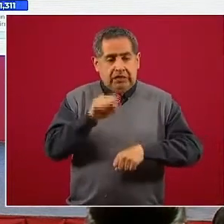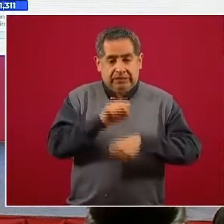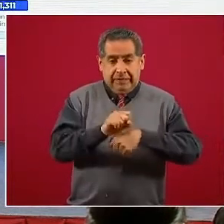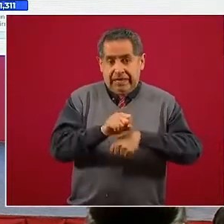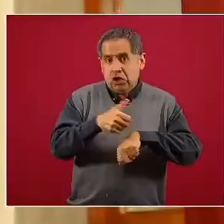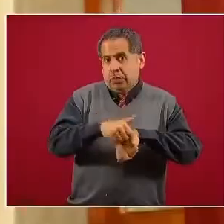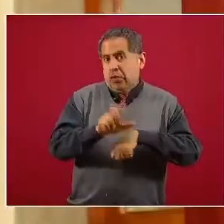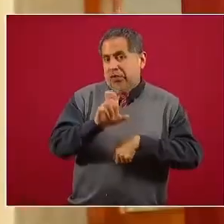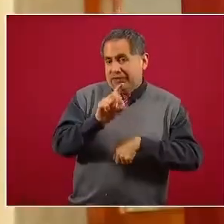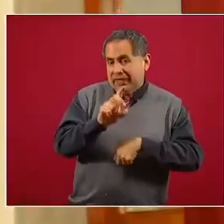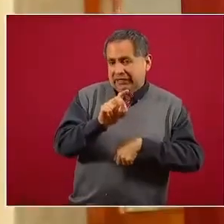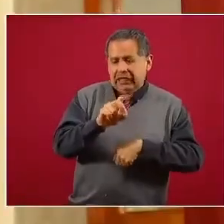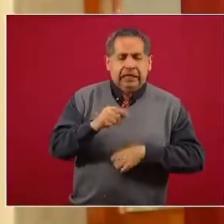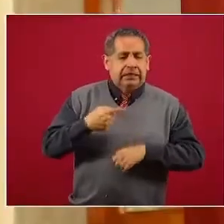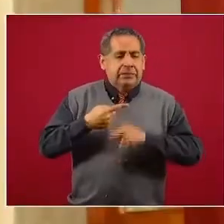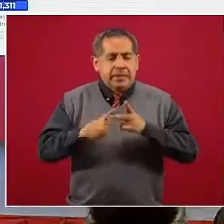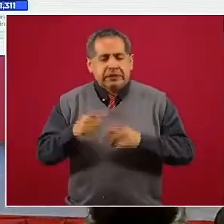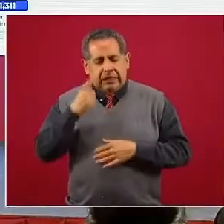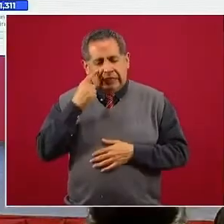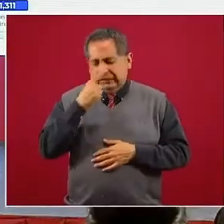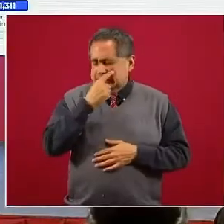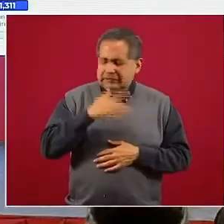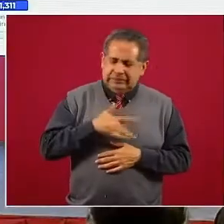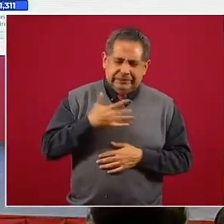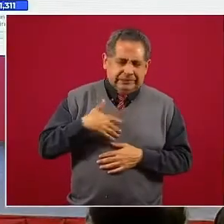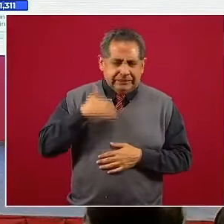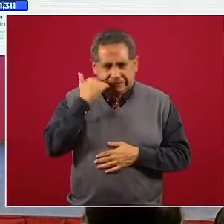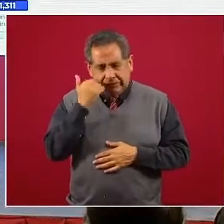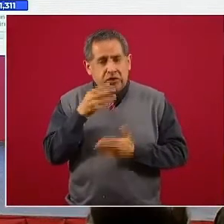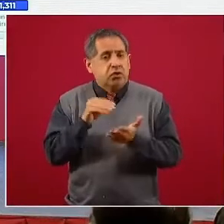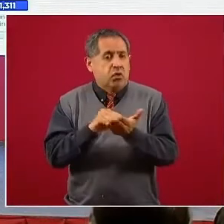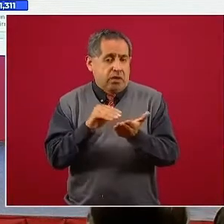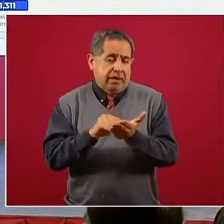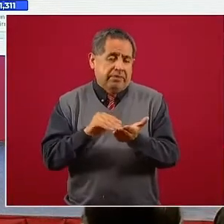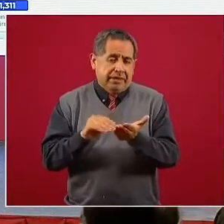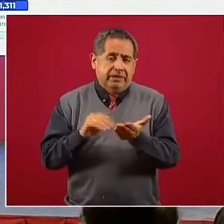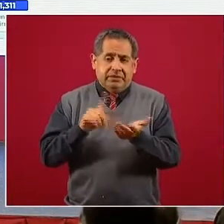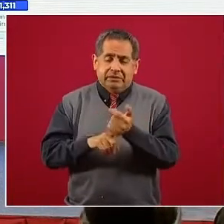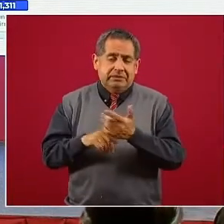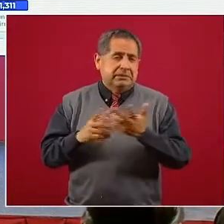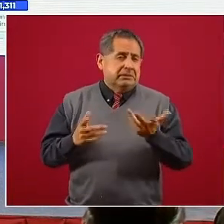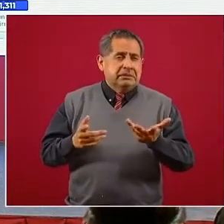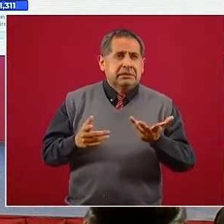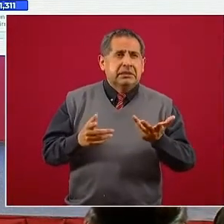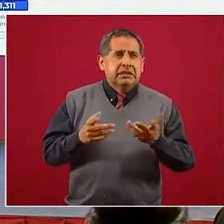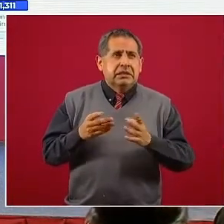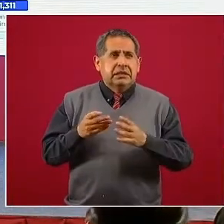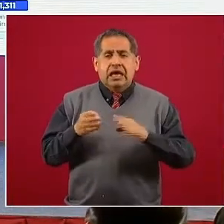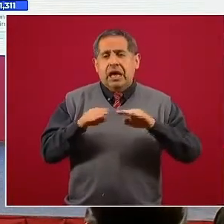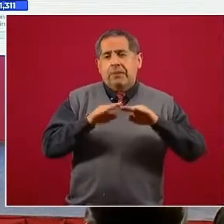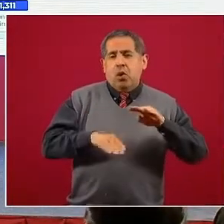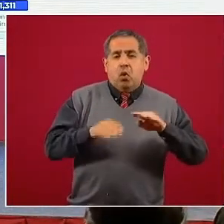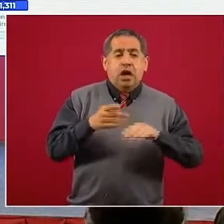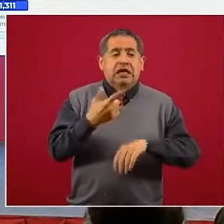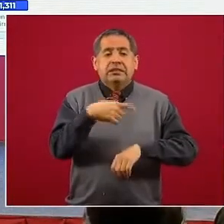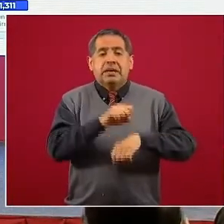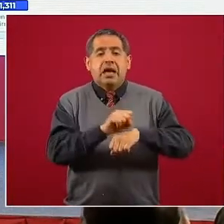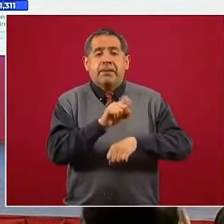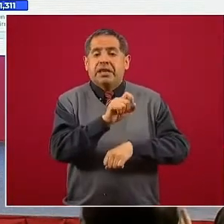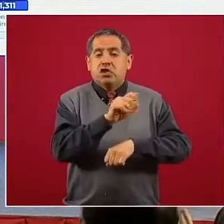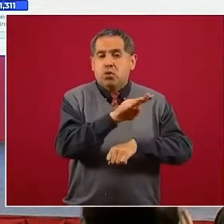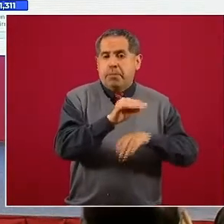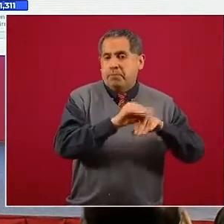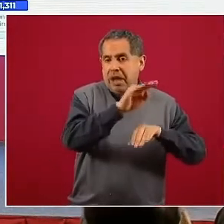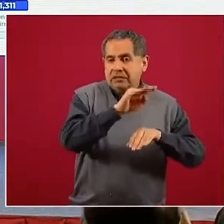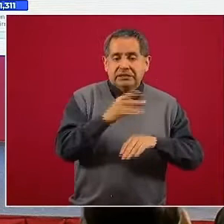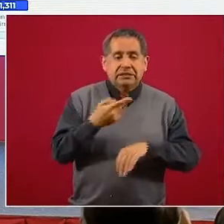iniciaron con signos y síntomas compatibles, continúa y está por debajo de la semana 29. El porcentaje de